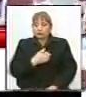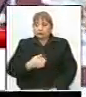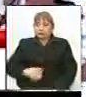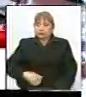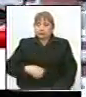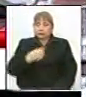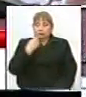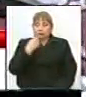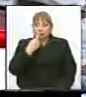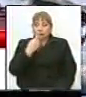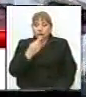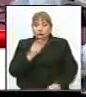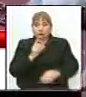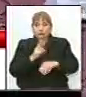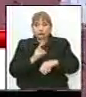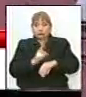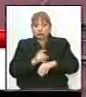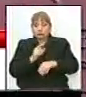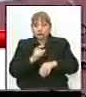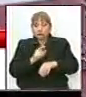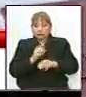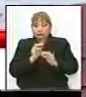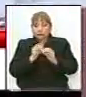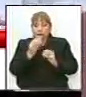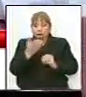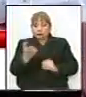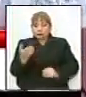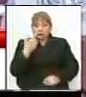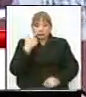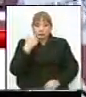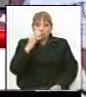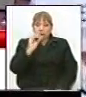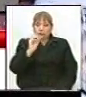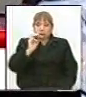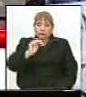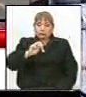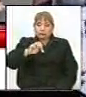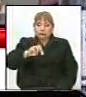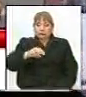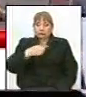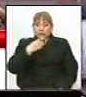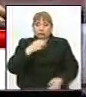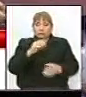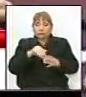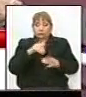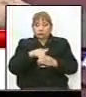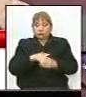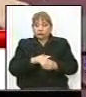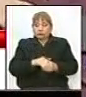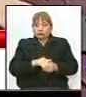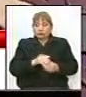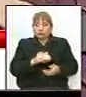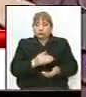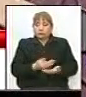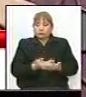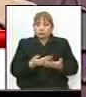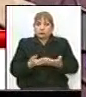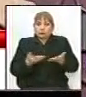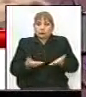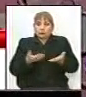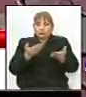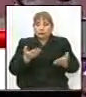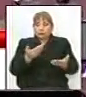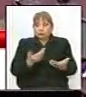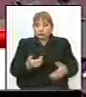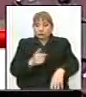solo para indicarle a los señores de la OMPE, del Jurado Nacional de Elecciones, que se encuentran en este